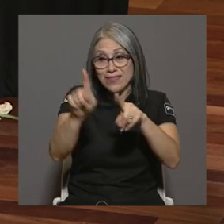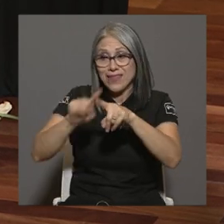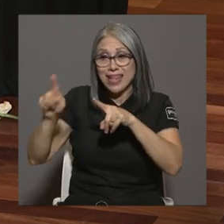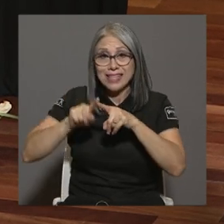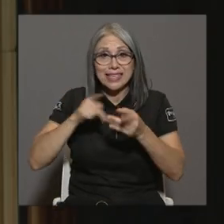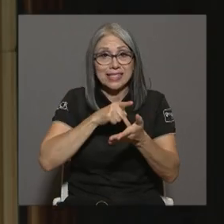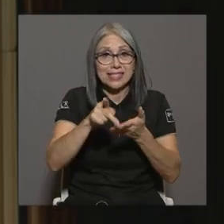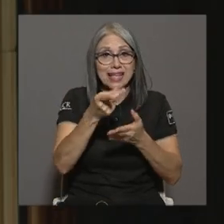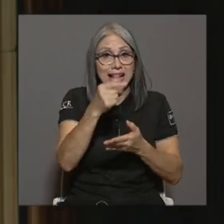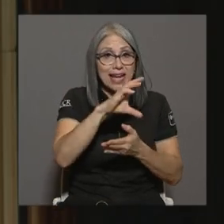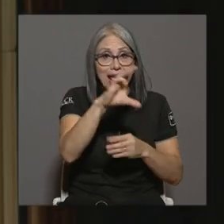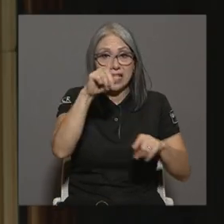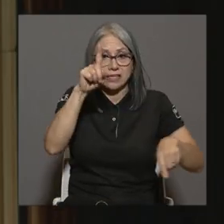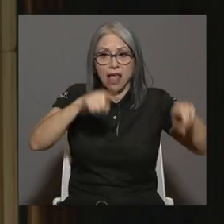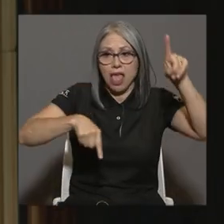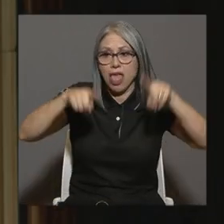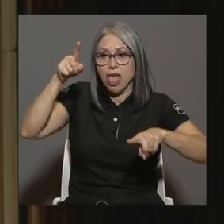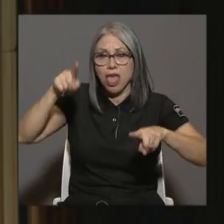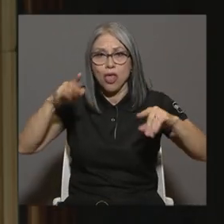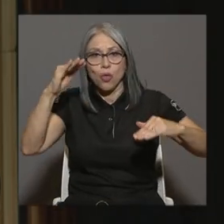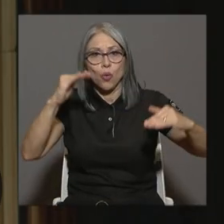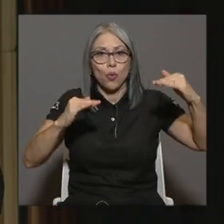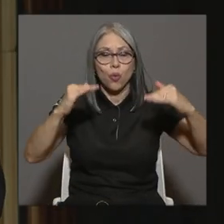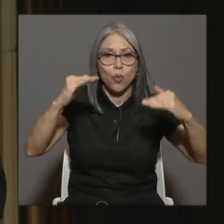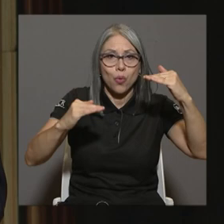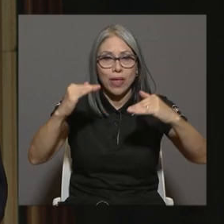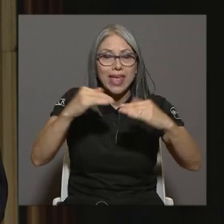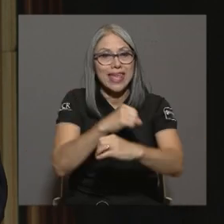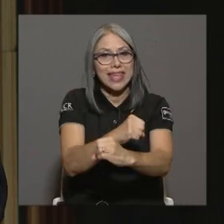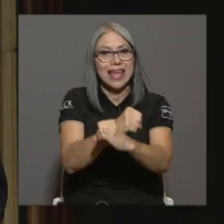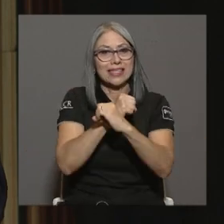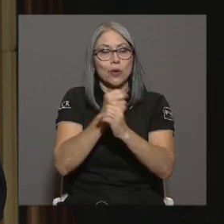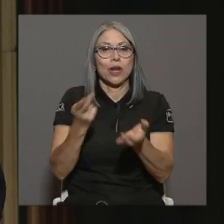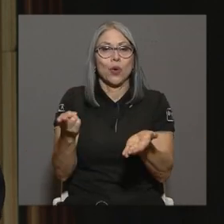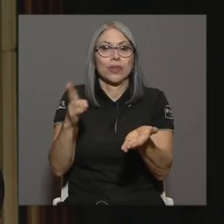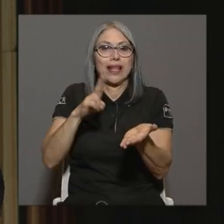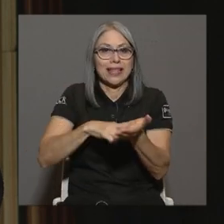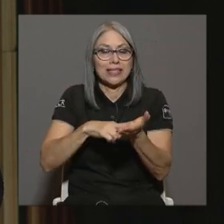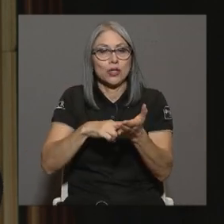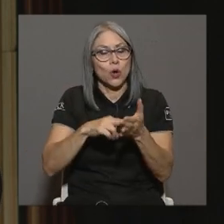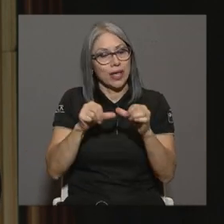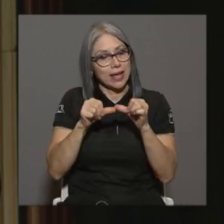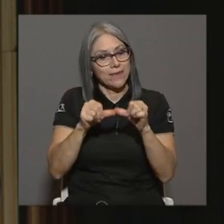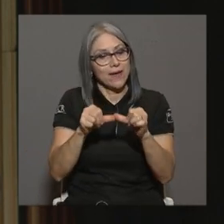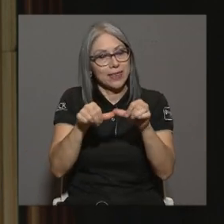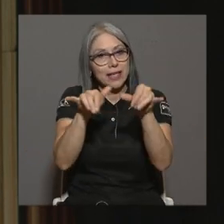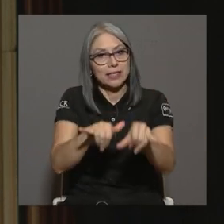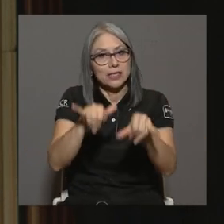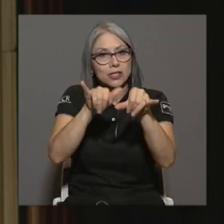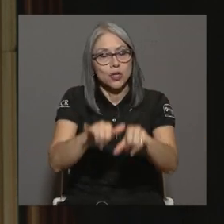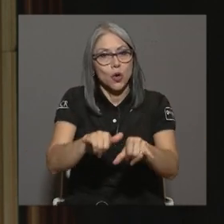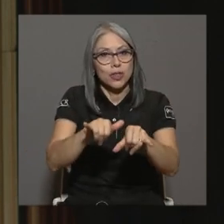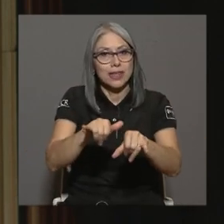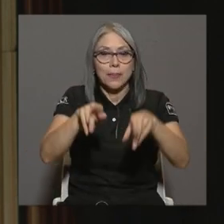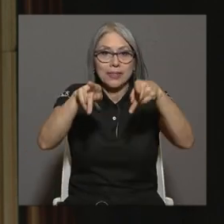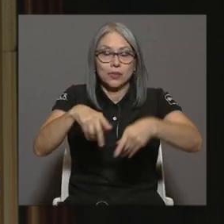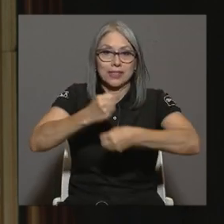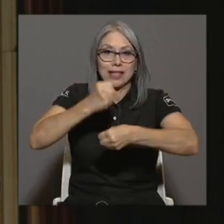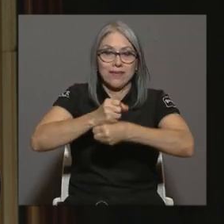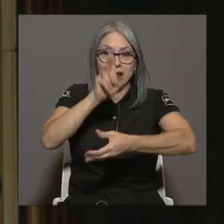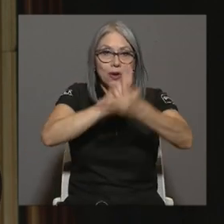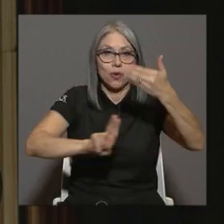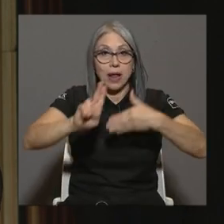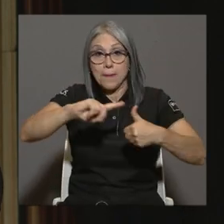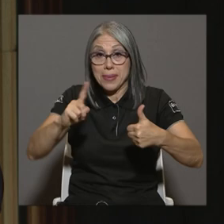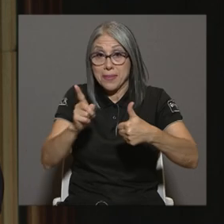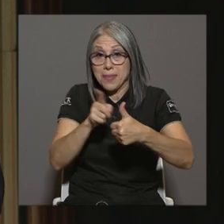actual y que asegure la contratación y retención del personal universitario. Un primer paso de esa dirección